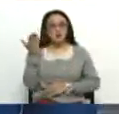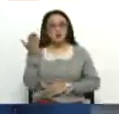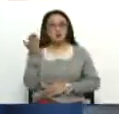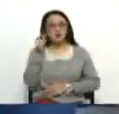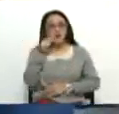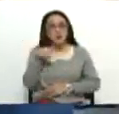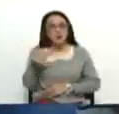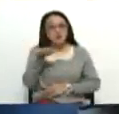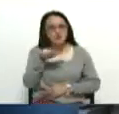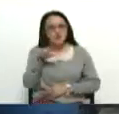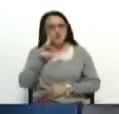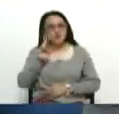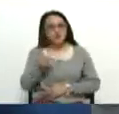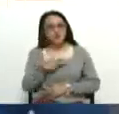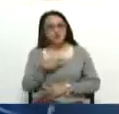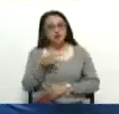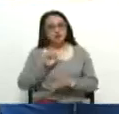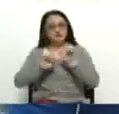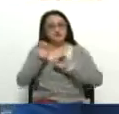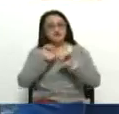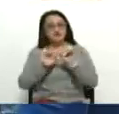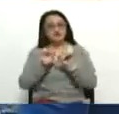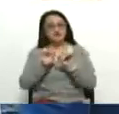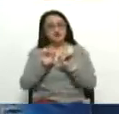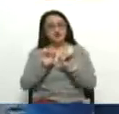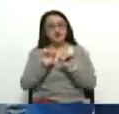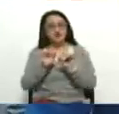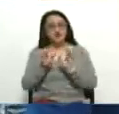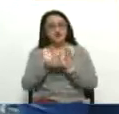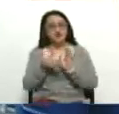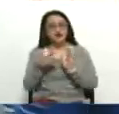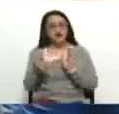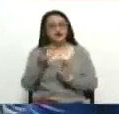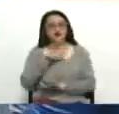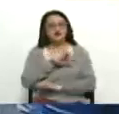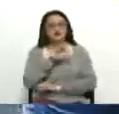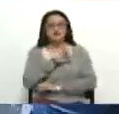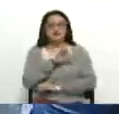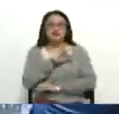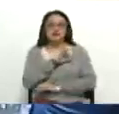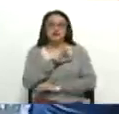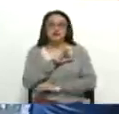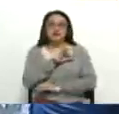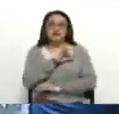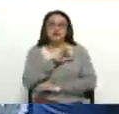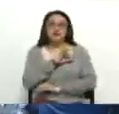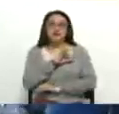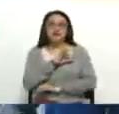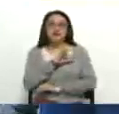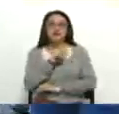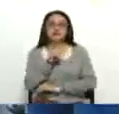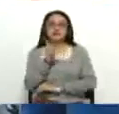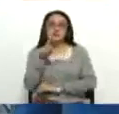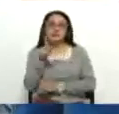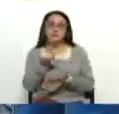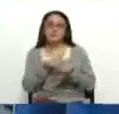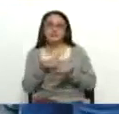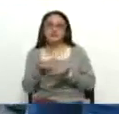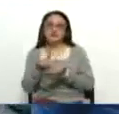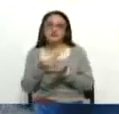pueblos originarios, defensor de la negritud, de los derechos sociales. También en sus grandes